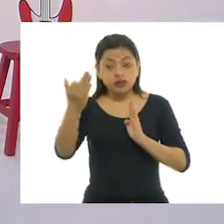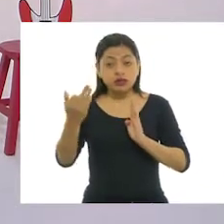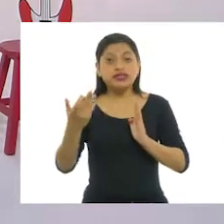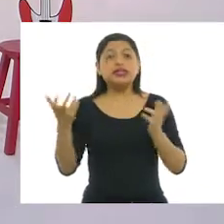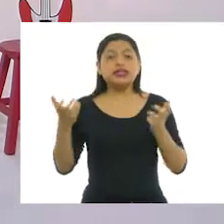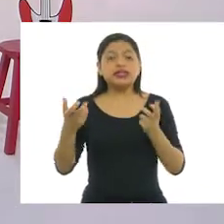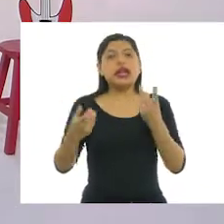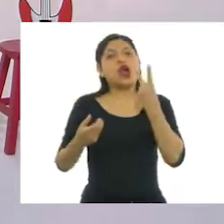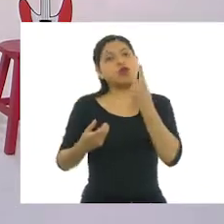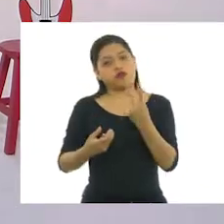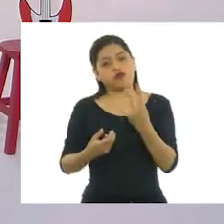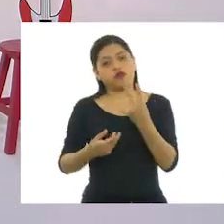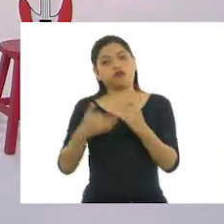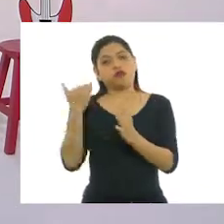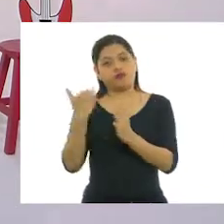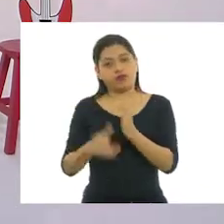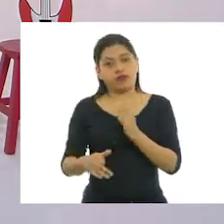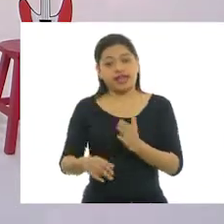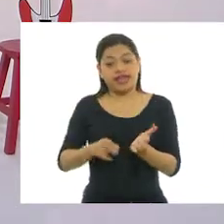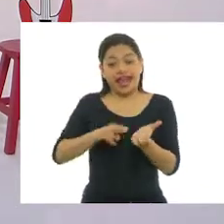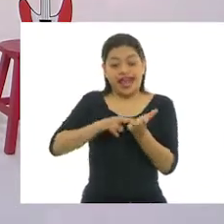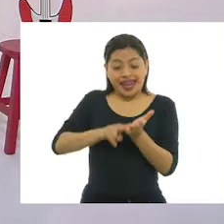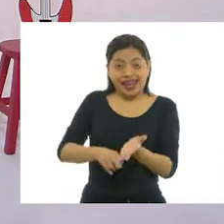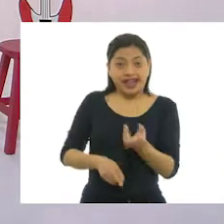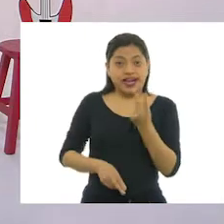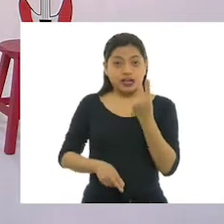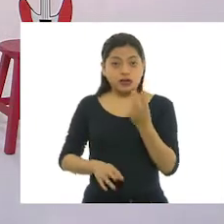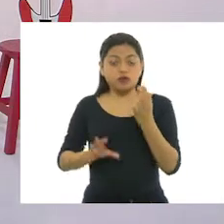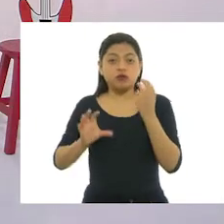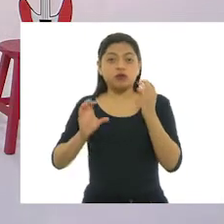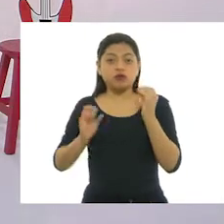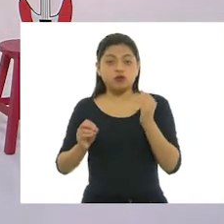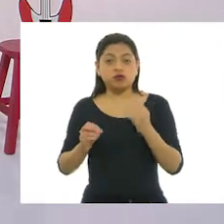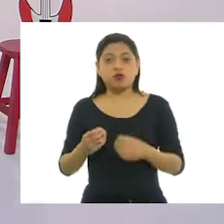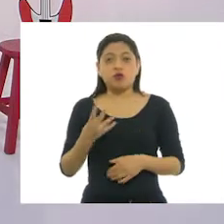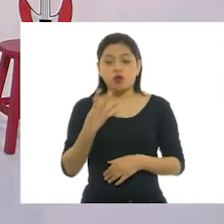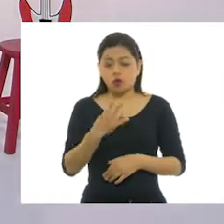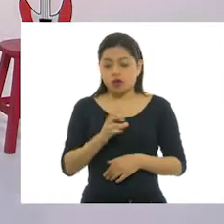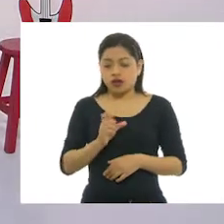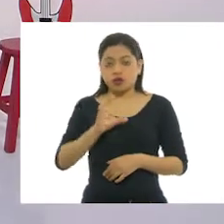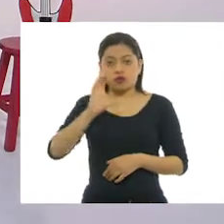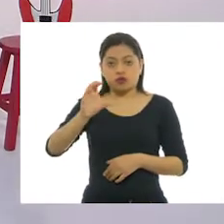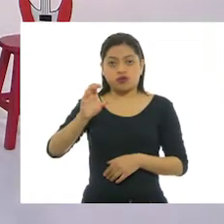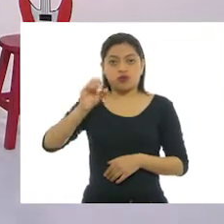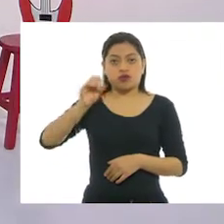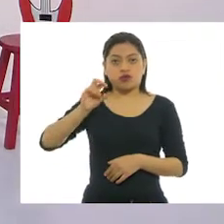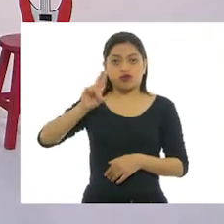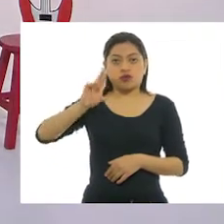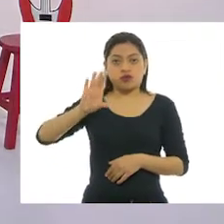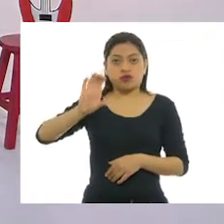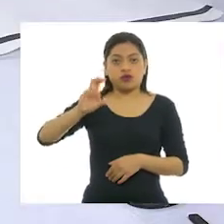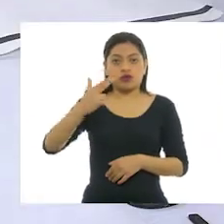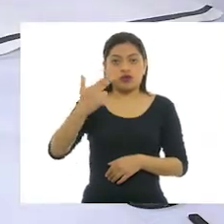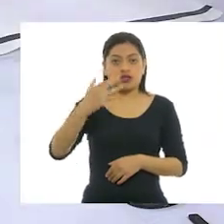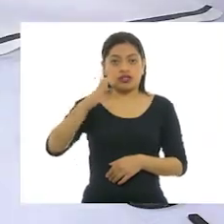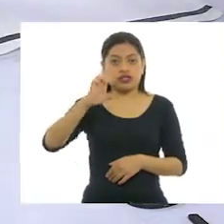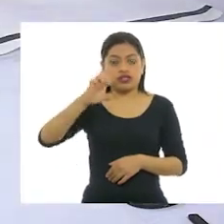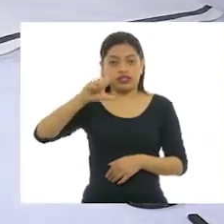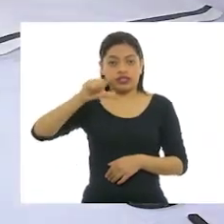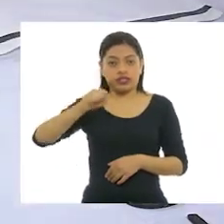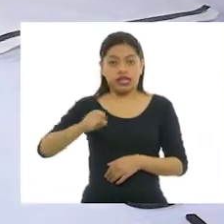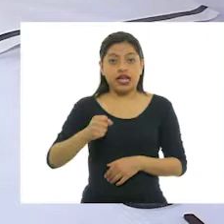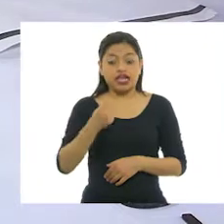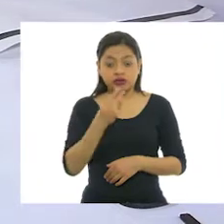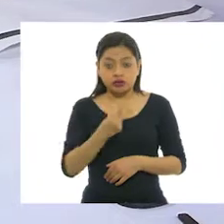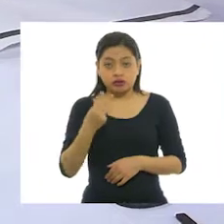2 pulsos más, o bien una negra o 2 corcheas o 4 corcheas. Vamos a agarrar 2 corcheas y